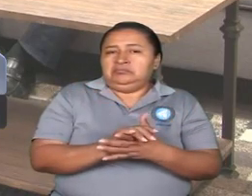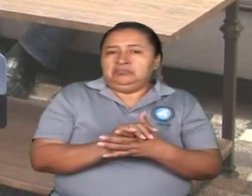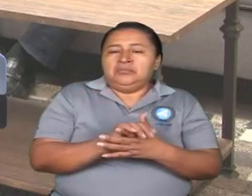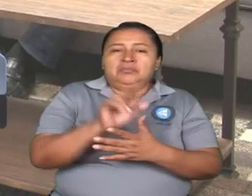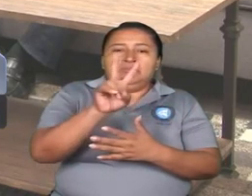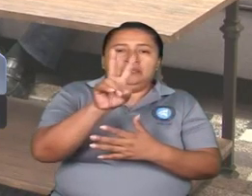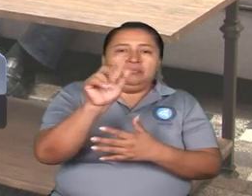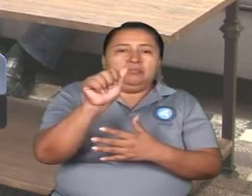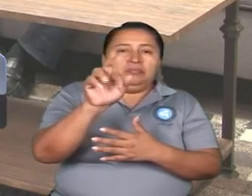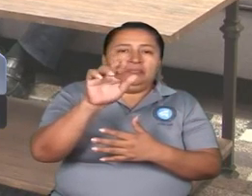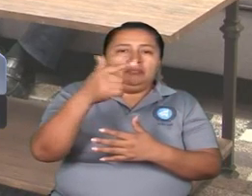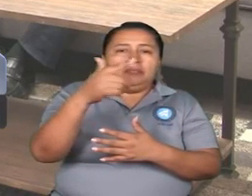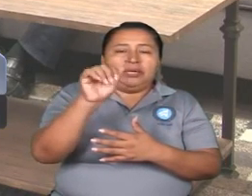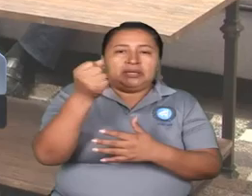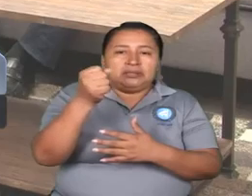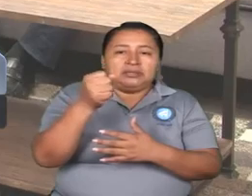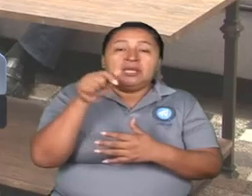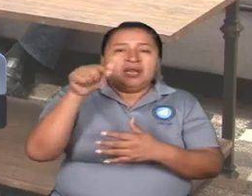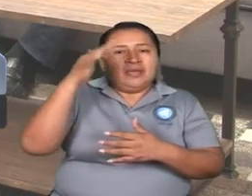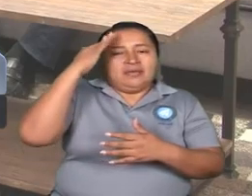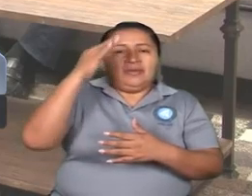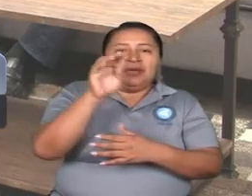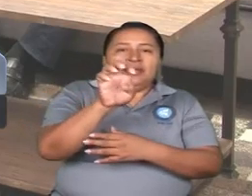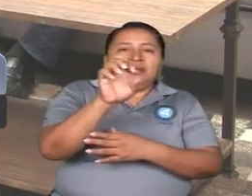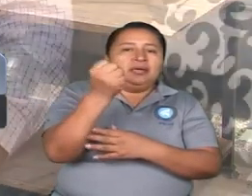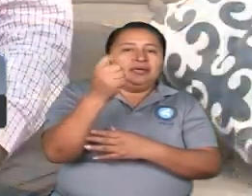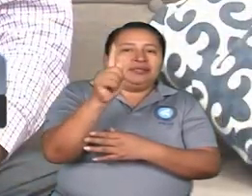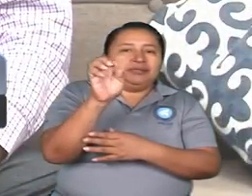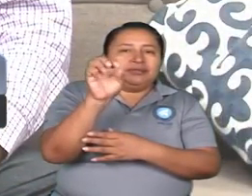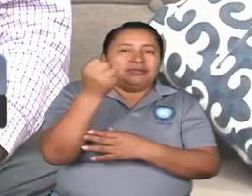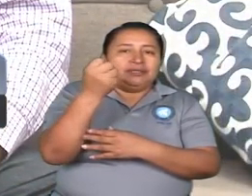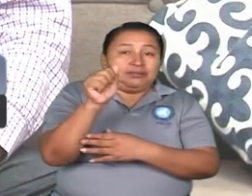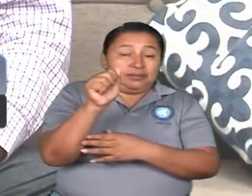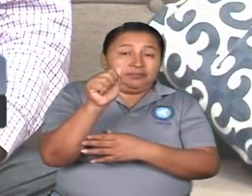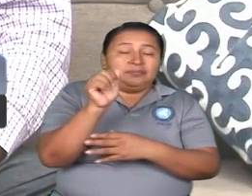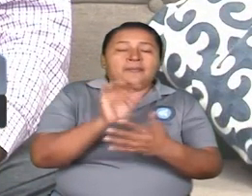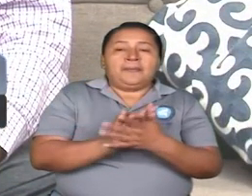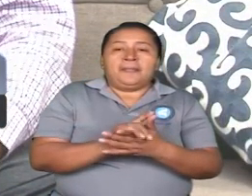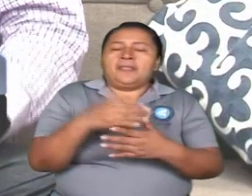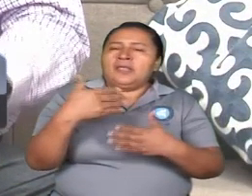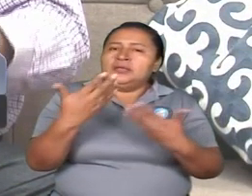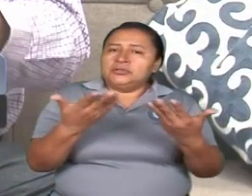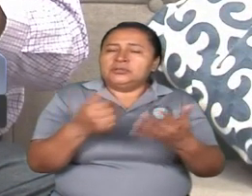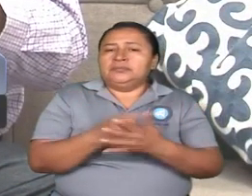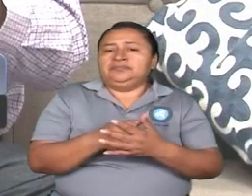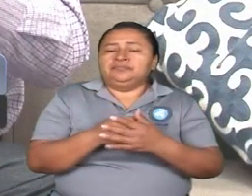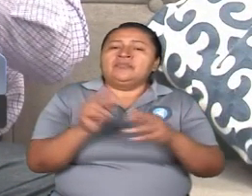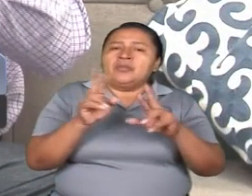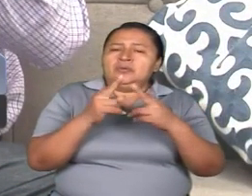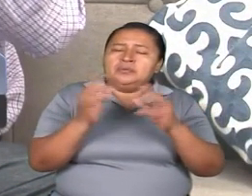Vargas, que era gerente de Estesa. Ok. ¿Ya? Y entonces